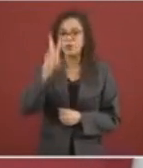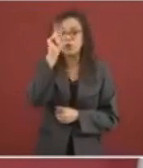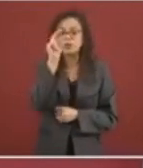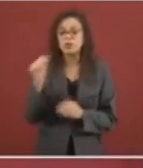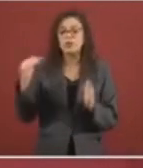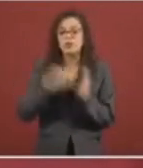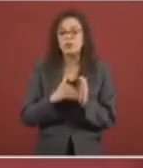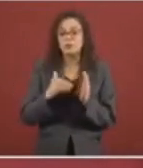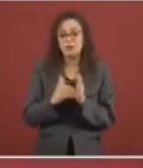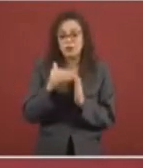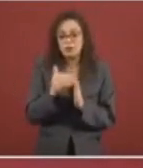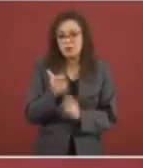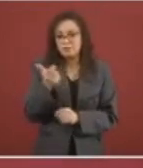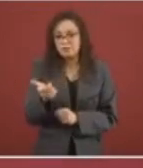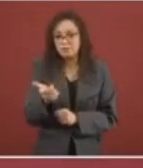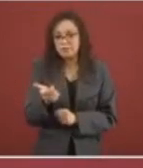80,000 millones de pesos,